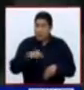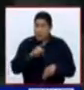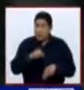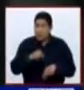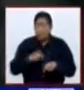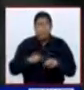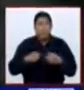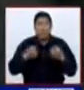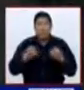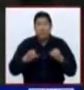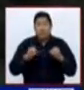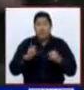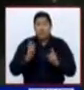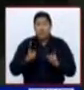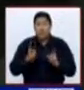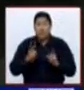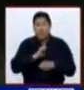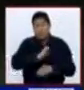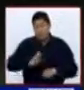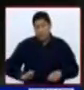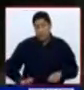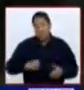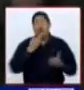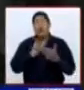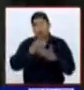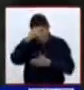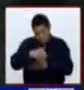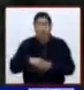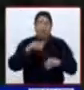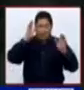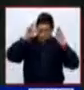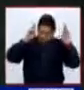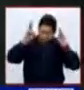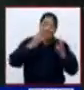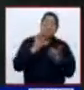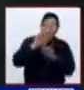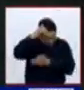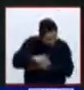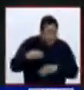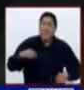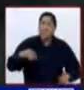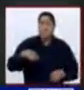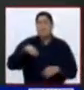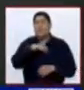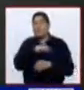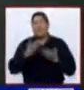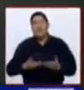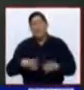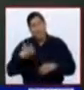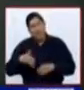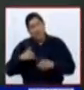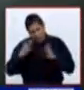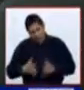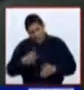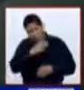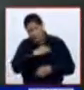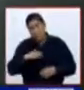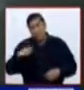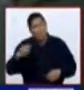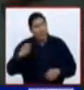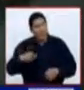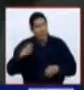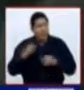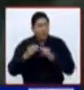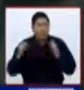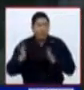la iniciativa desde la misma embajada. Bienvenido a Bolivisión, buenas noches. Buenas noches, ¿qué tal? ¿Cómo es? Estamos acá junto con los miembros de